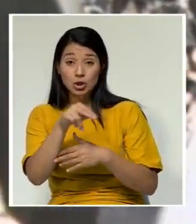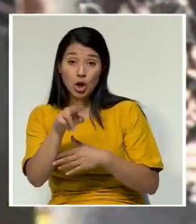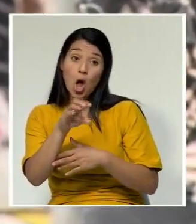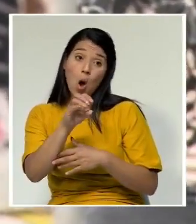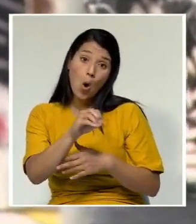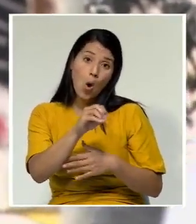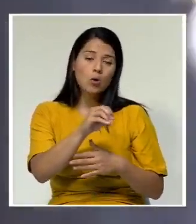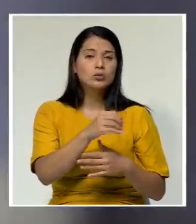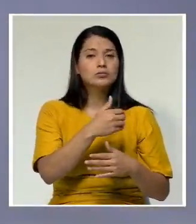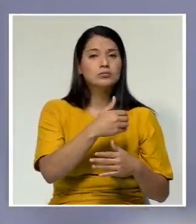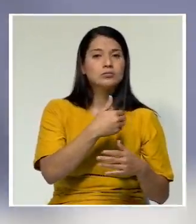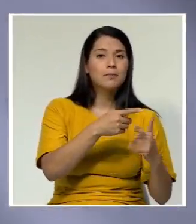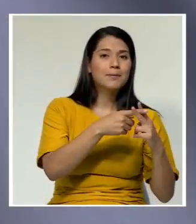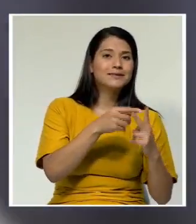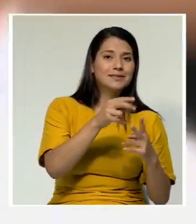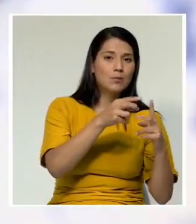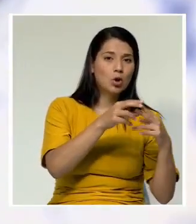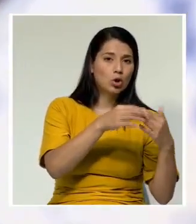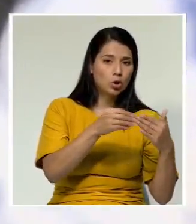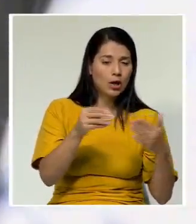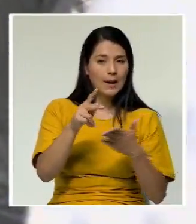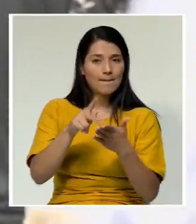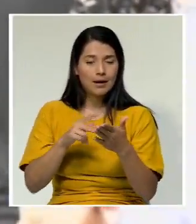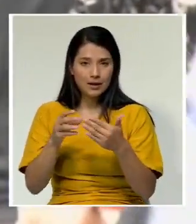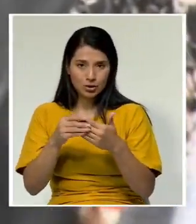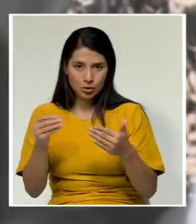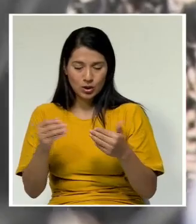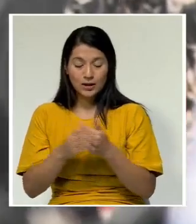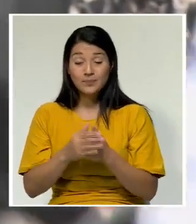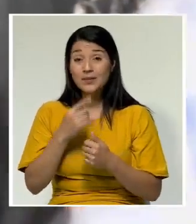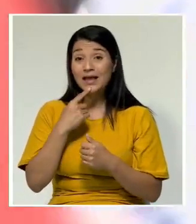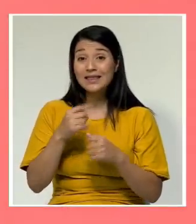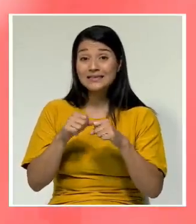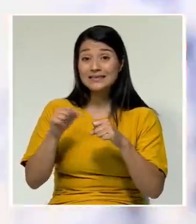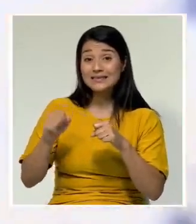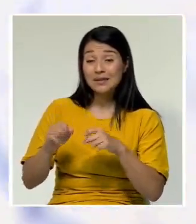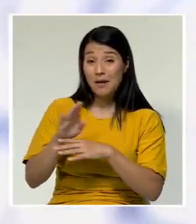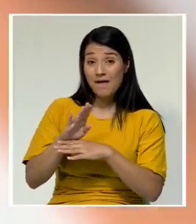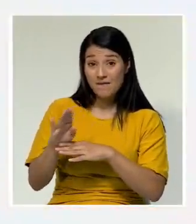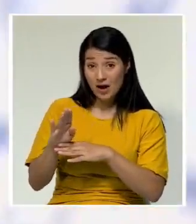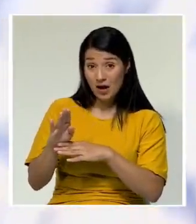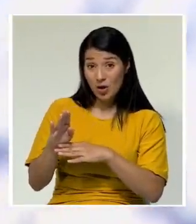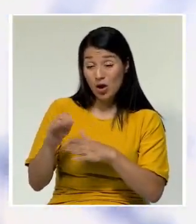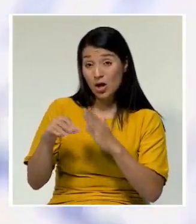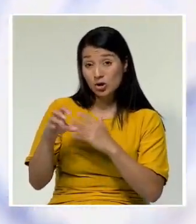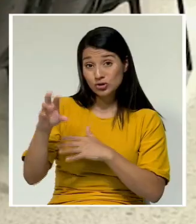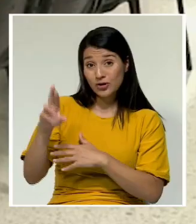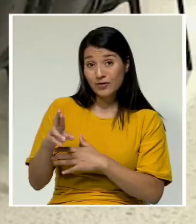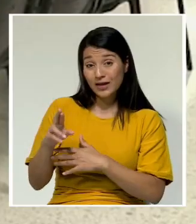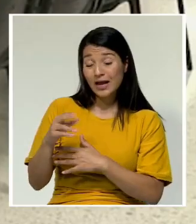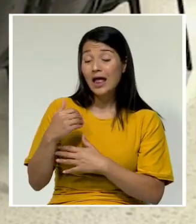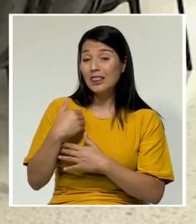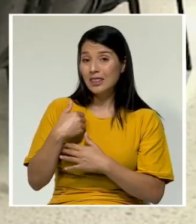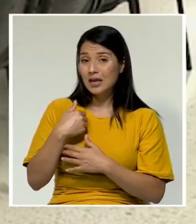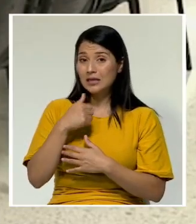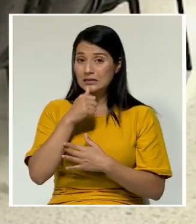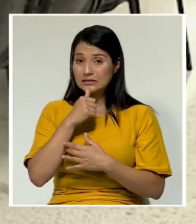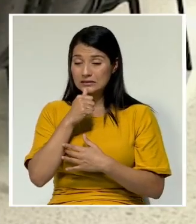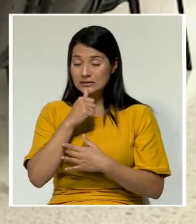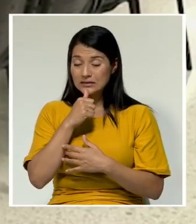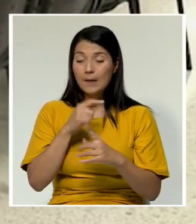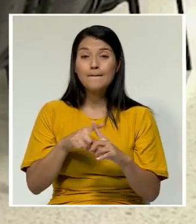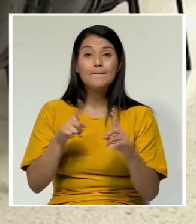que tienen una cobertura natural, porque sus deudas sus ingresos son también en la misma moneda.